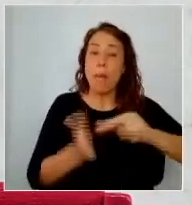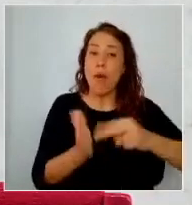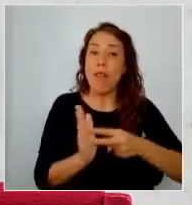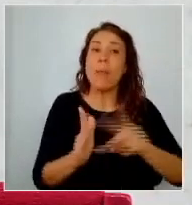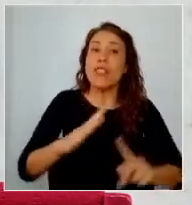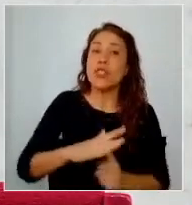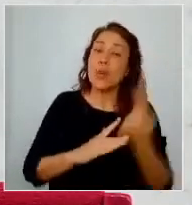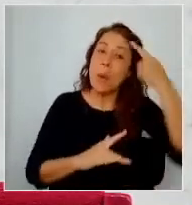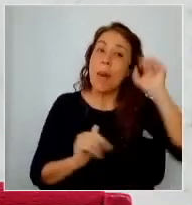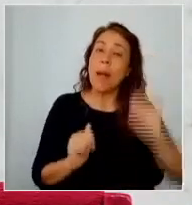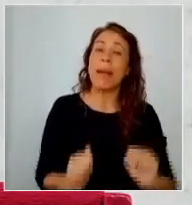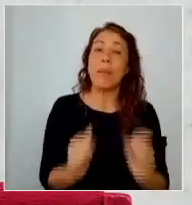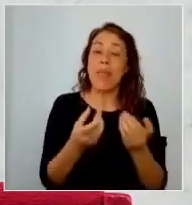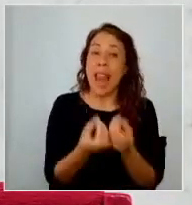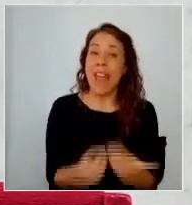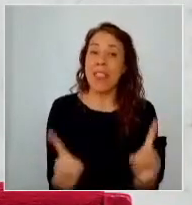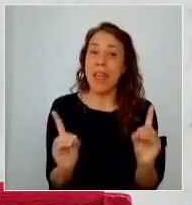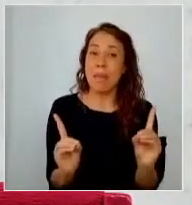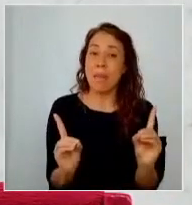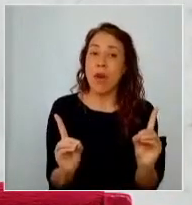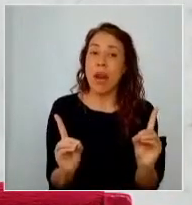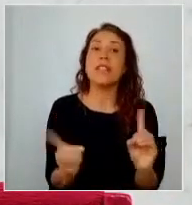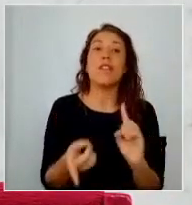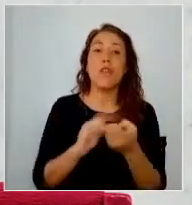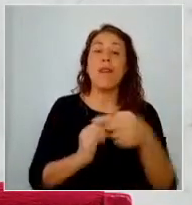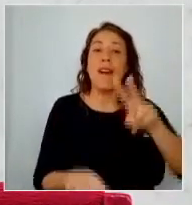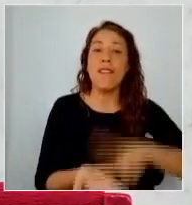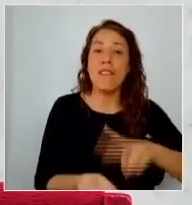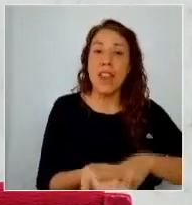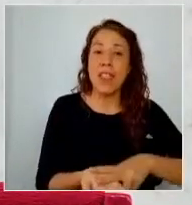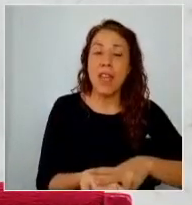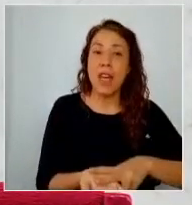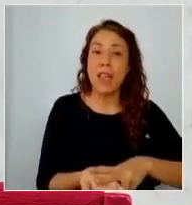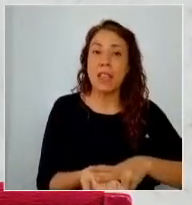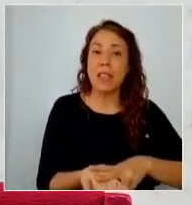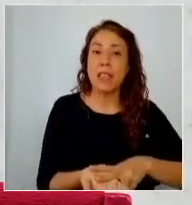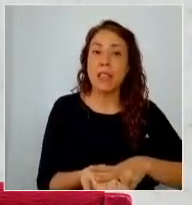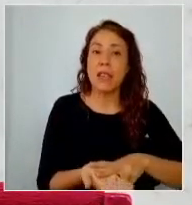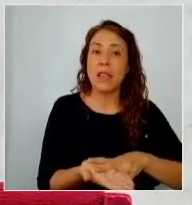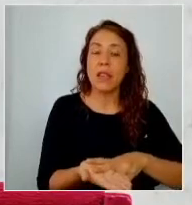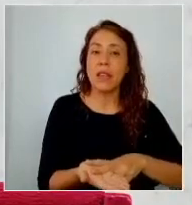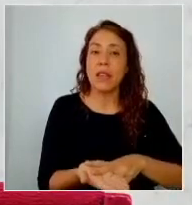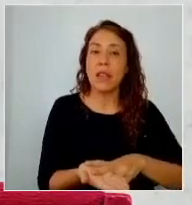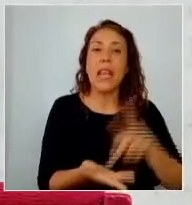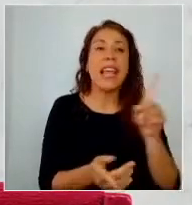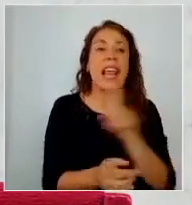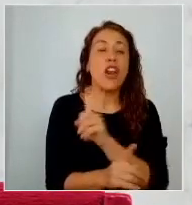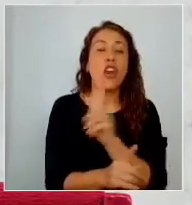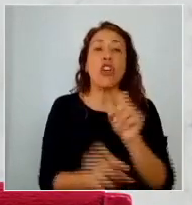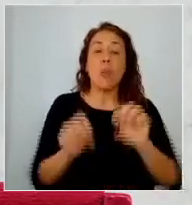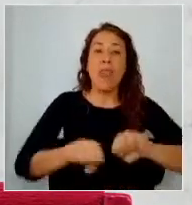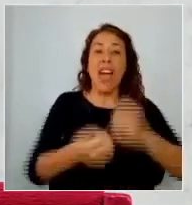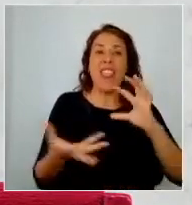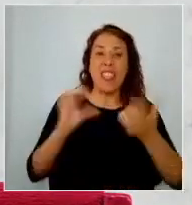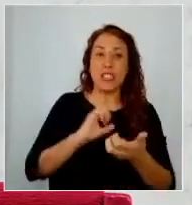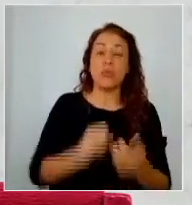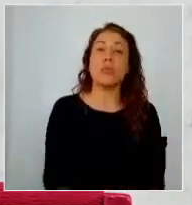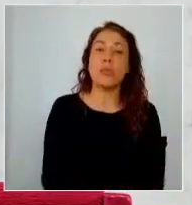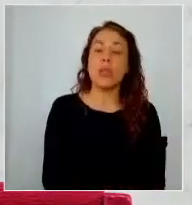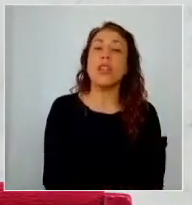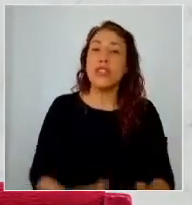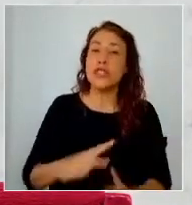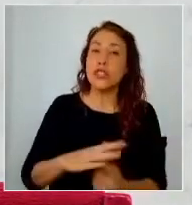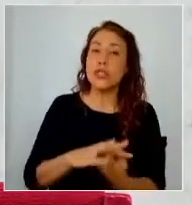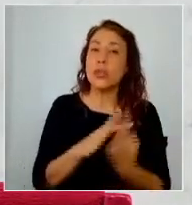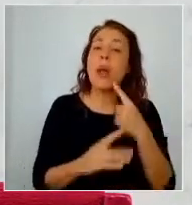que la democracia sea verdad y llegue a ser indestructible nace por mucho más